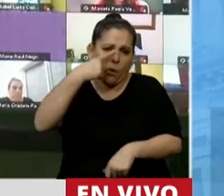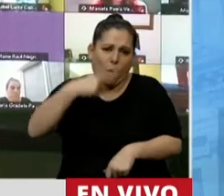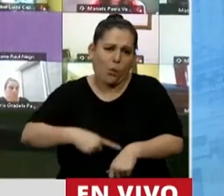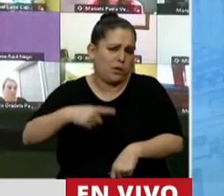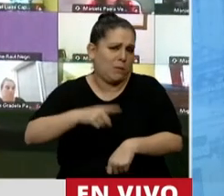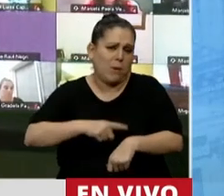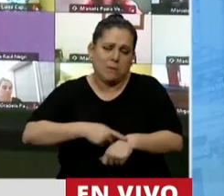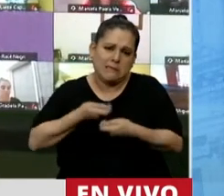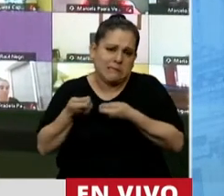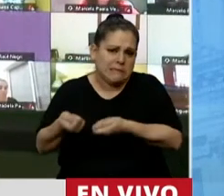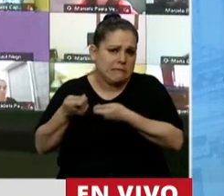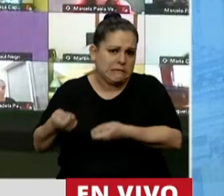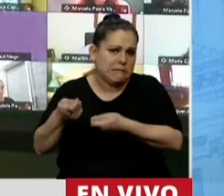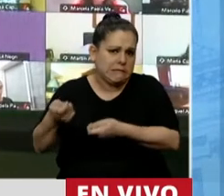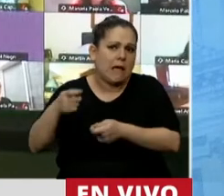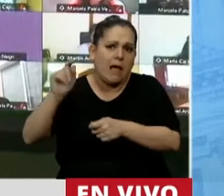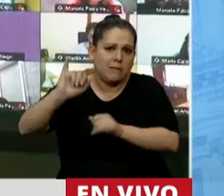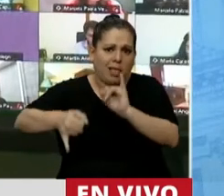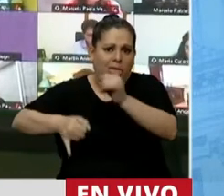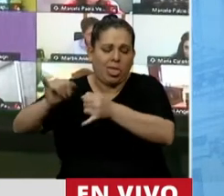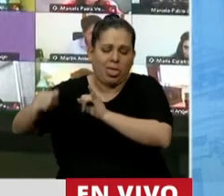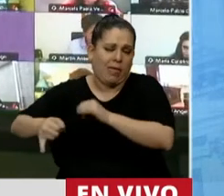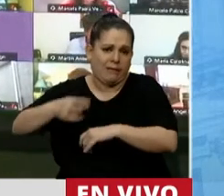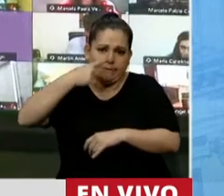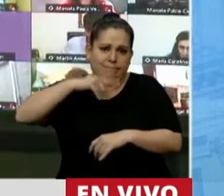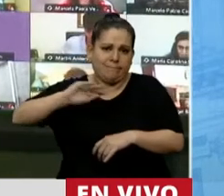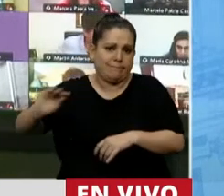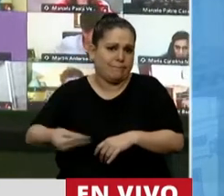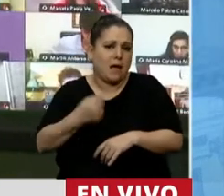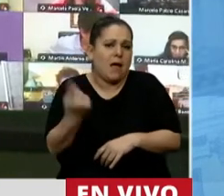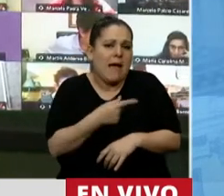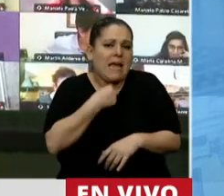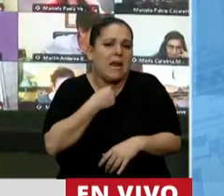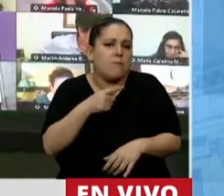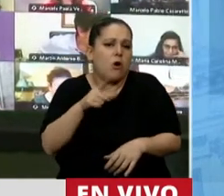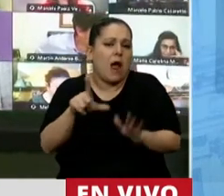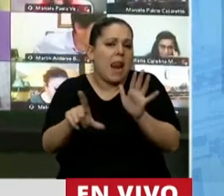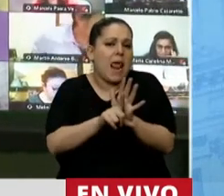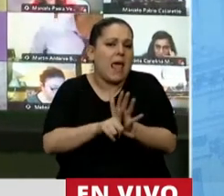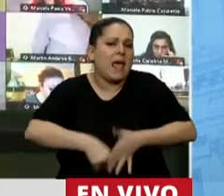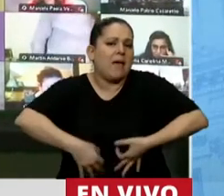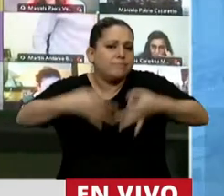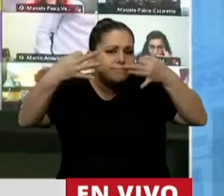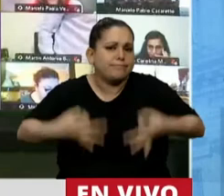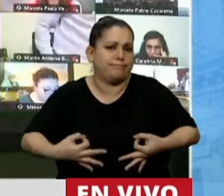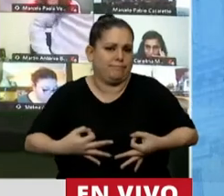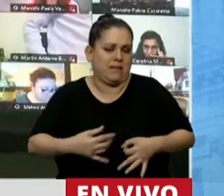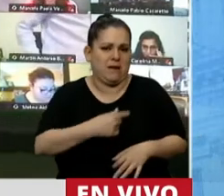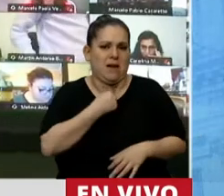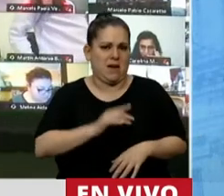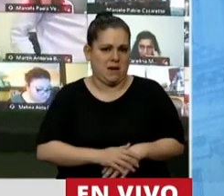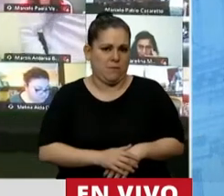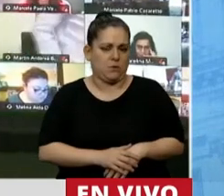momento, buscando que saquemos hoy una ley que sea efectiva, no efectista. Se